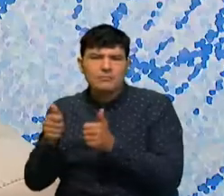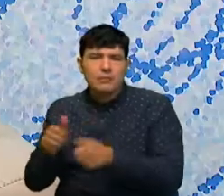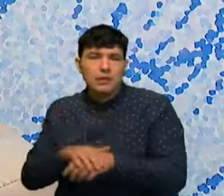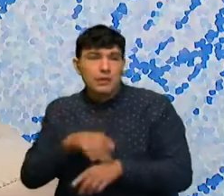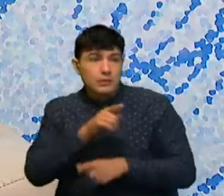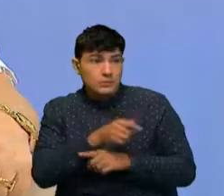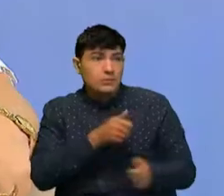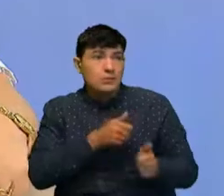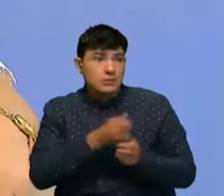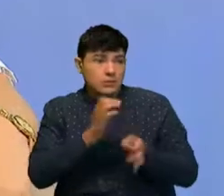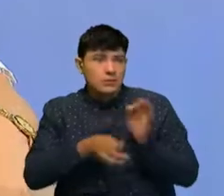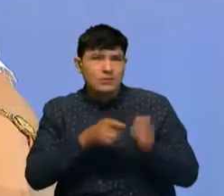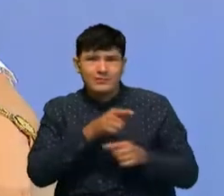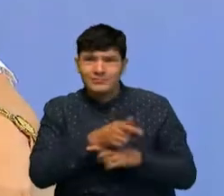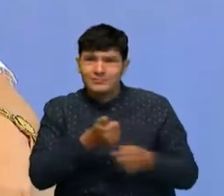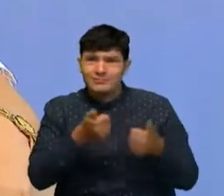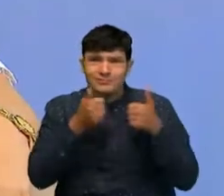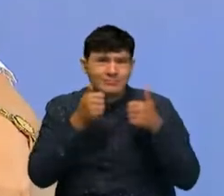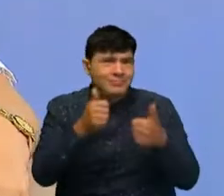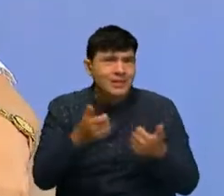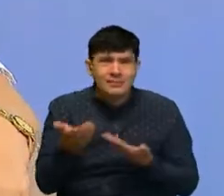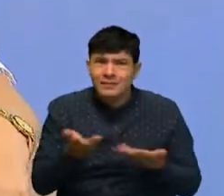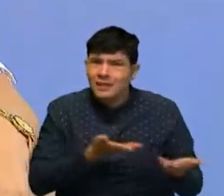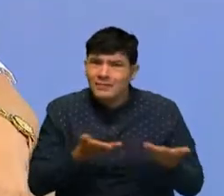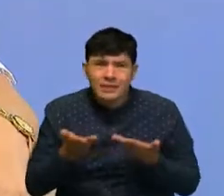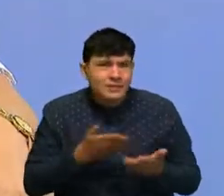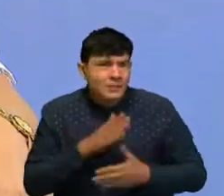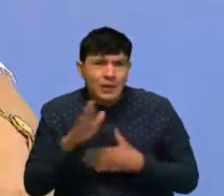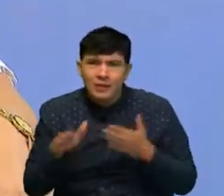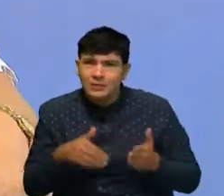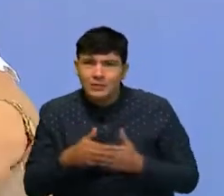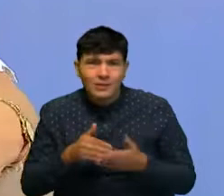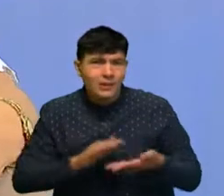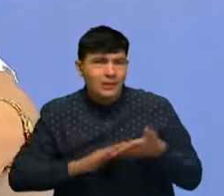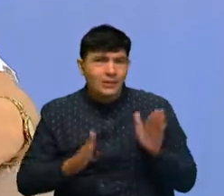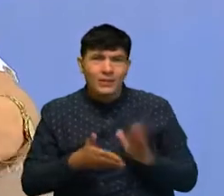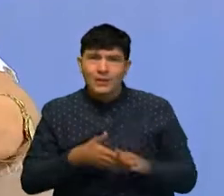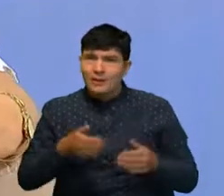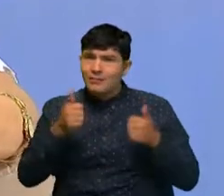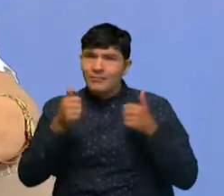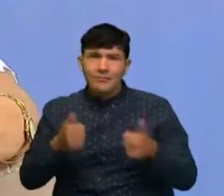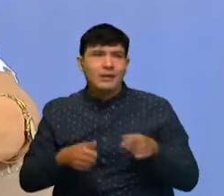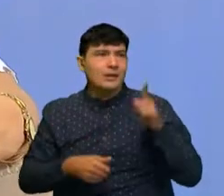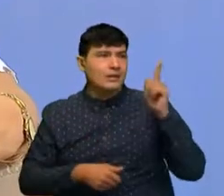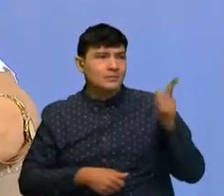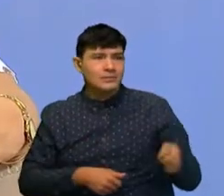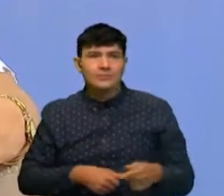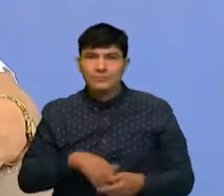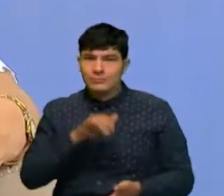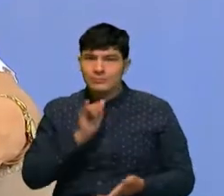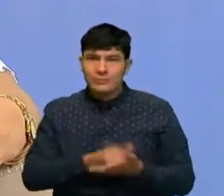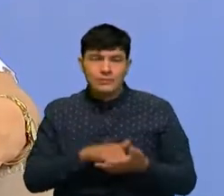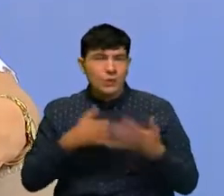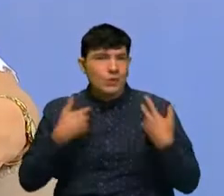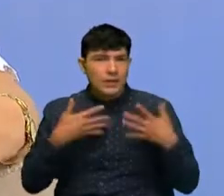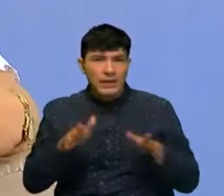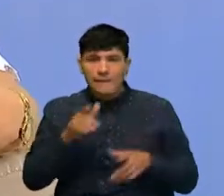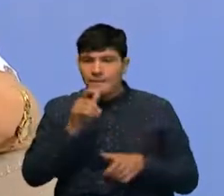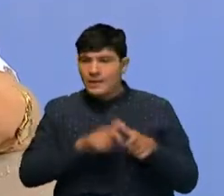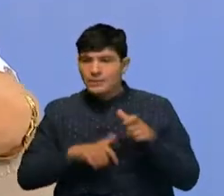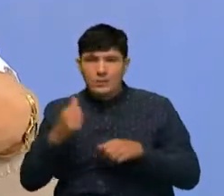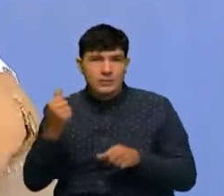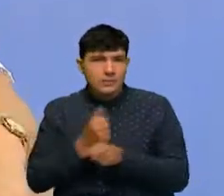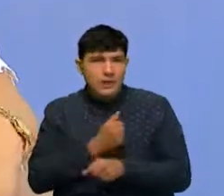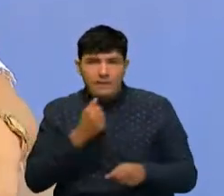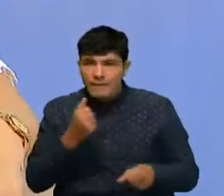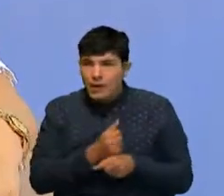consultorios jurídicos prestan un servicio excelente a la comunidad. Y allí donde cualquiera trabajador, en